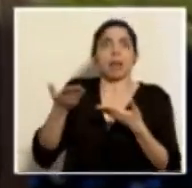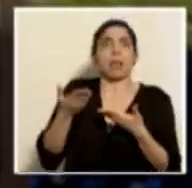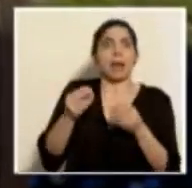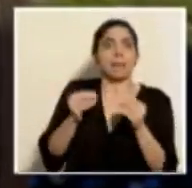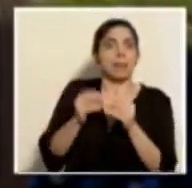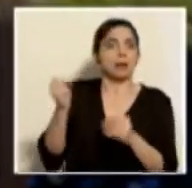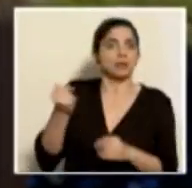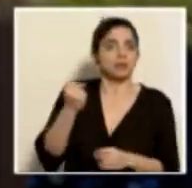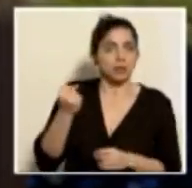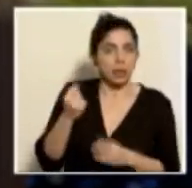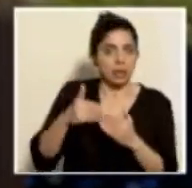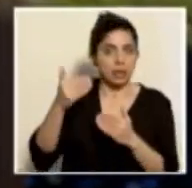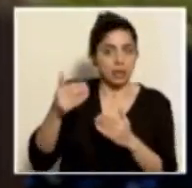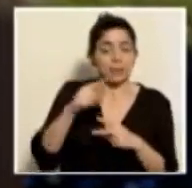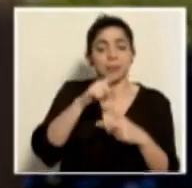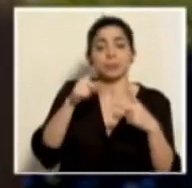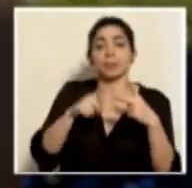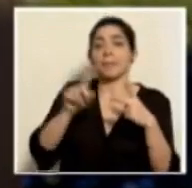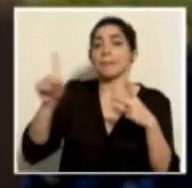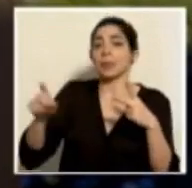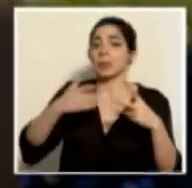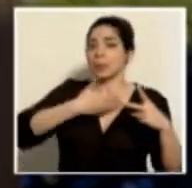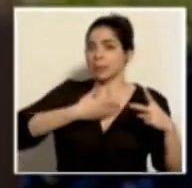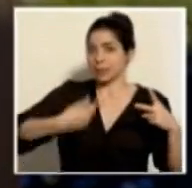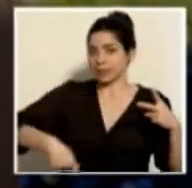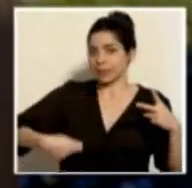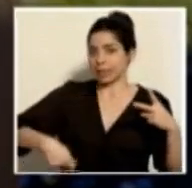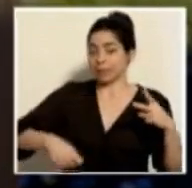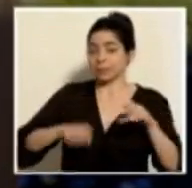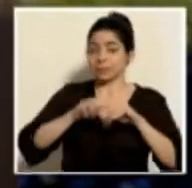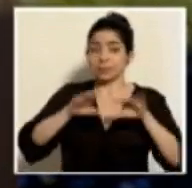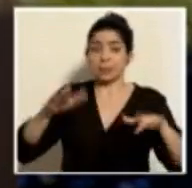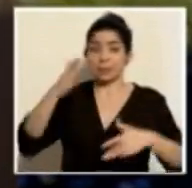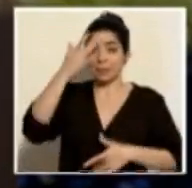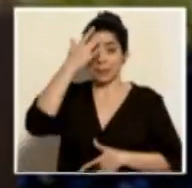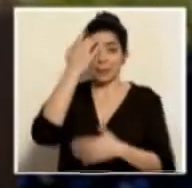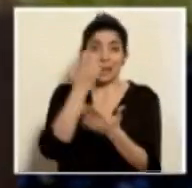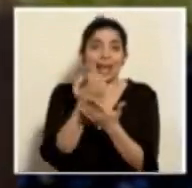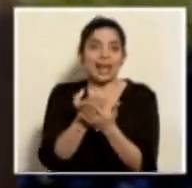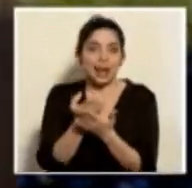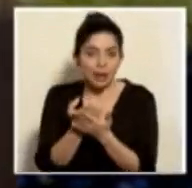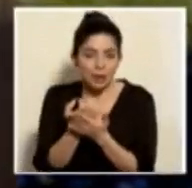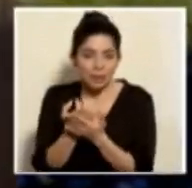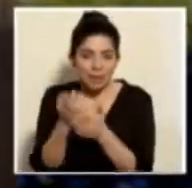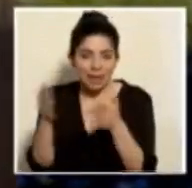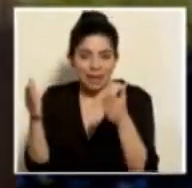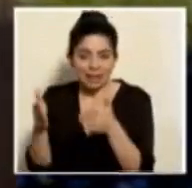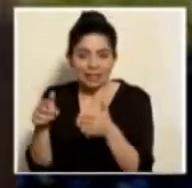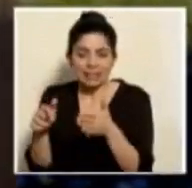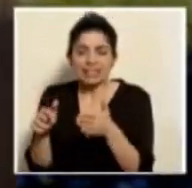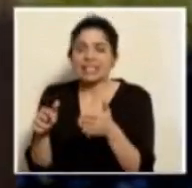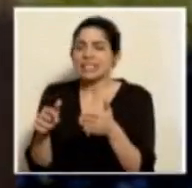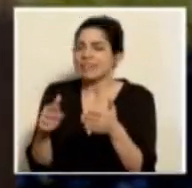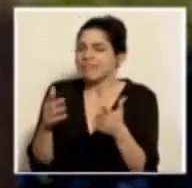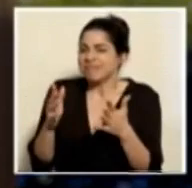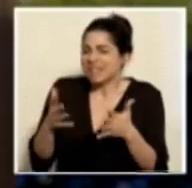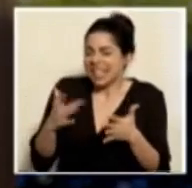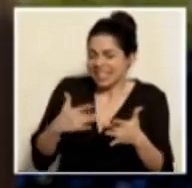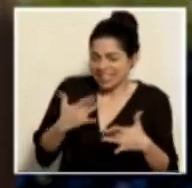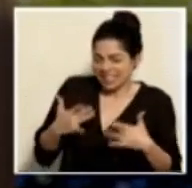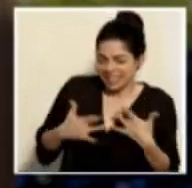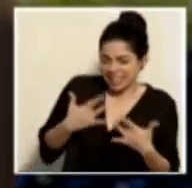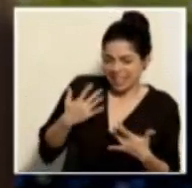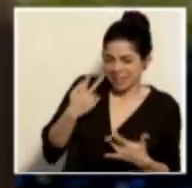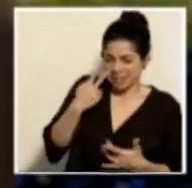más fuertes? Y la pregunta para el señor presidente, la pandemia económica precisamente, pero queda la sensación que el